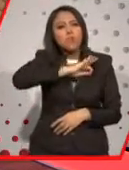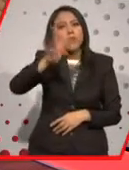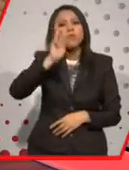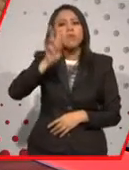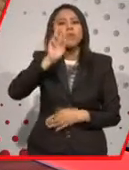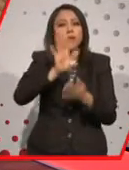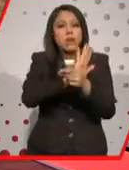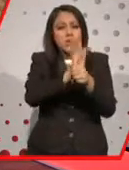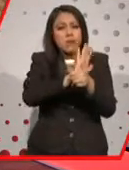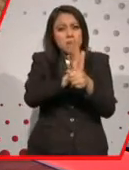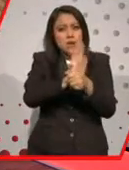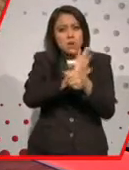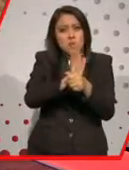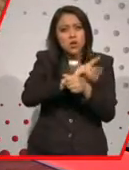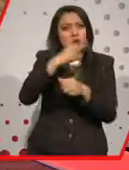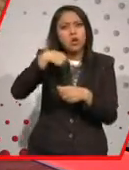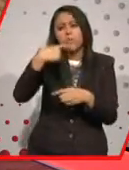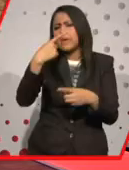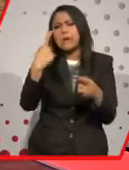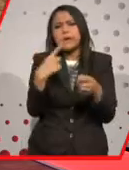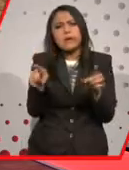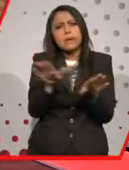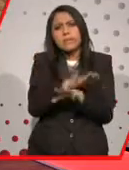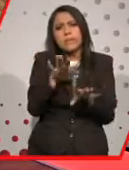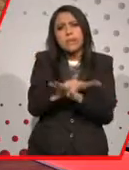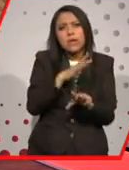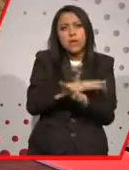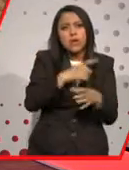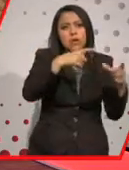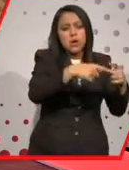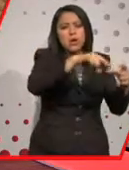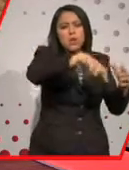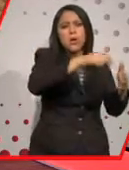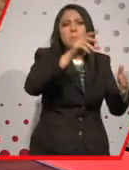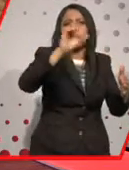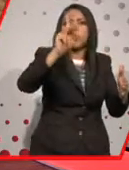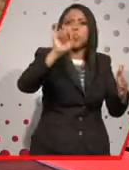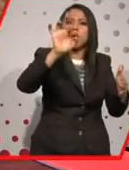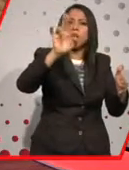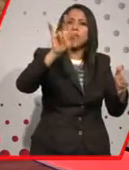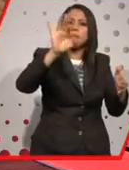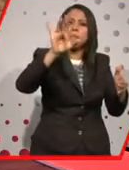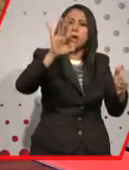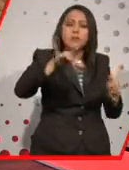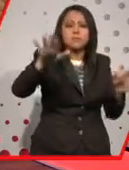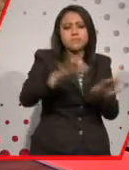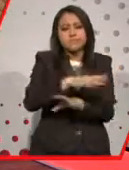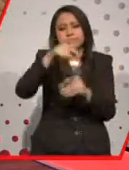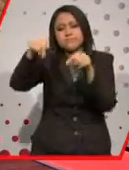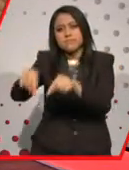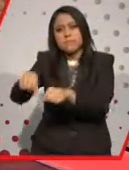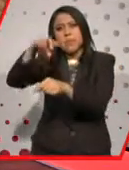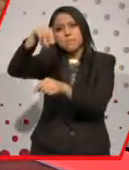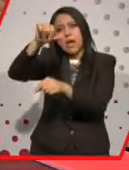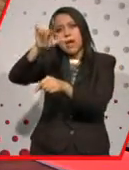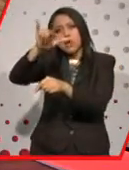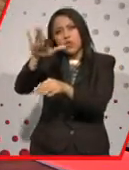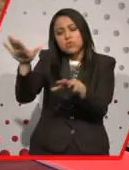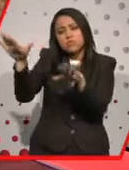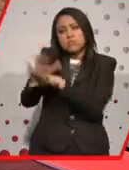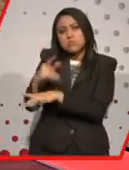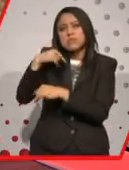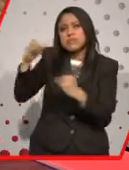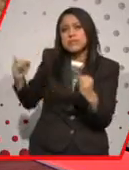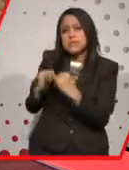o en un solo día? Van cambiando los puntos. Arrancamos en Puerta de Mar, de ahí nos vamos al Malecón, de ahí nos vamos al Instituto